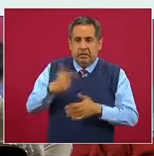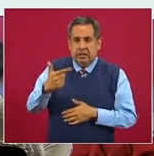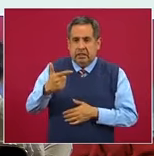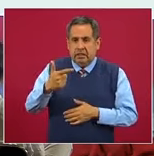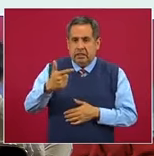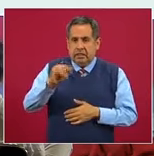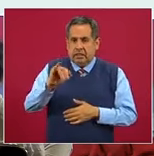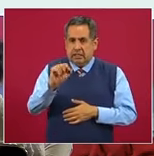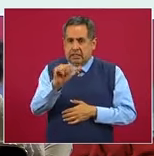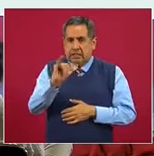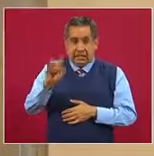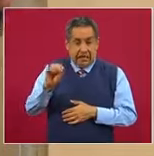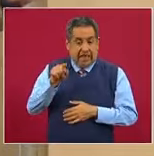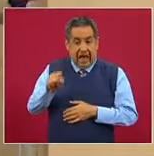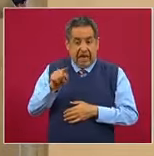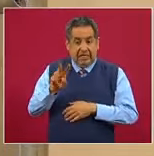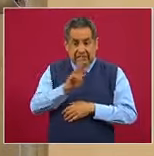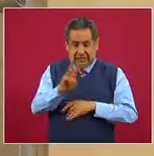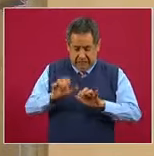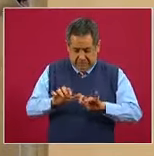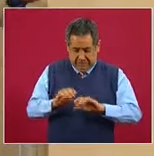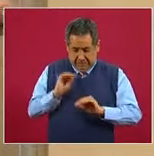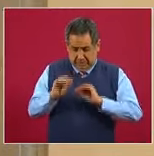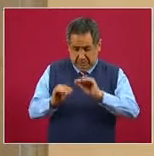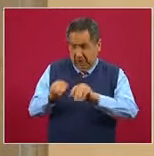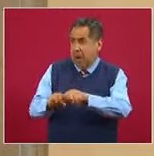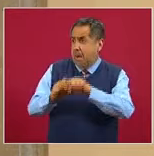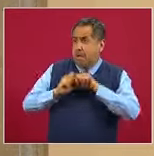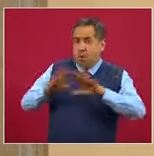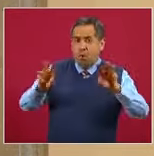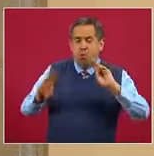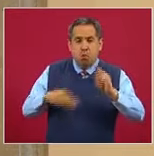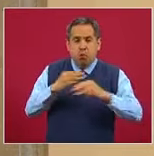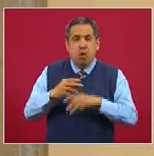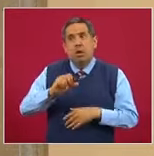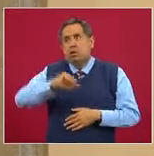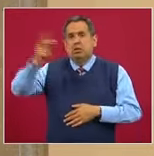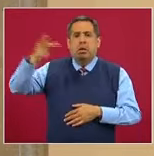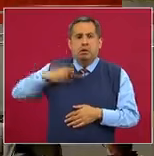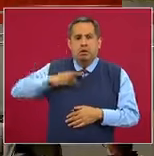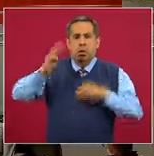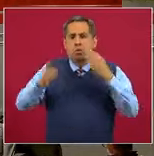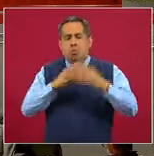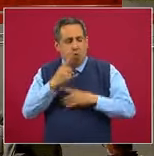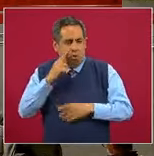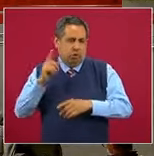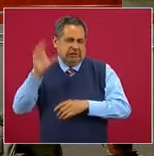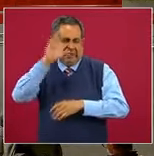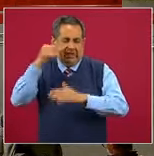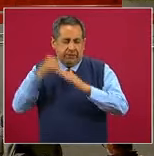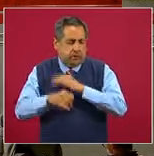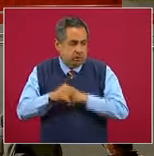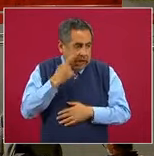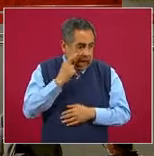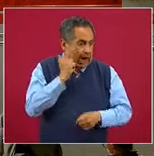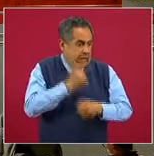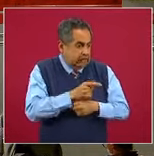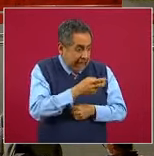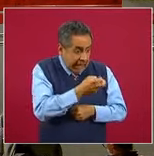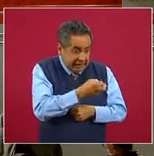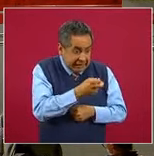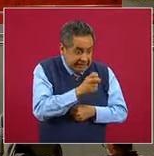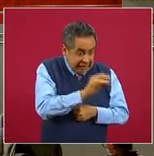esa plataforma se suben las secuencias y una vez que están disponibles, cualquier persona del ámbito científico puede hacer uso de